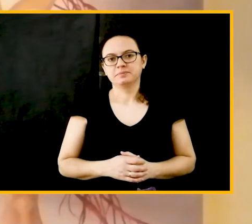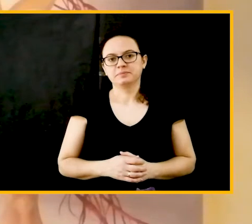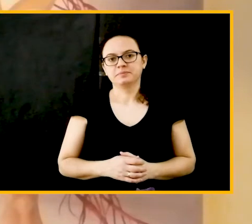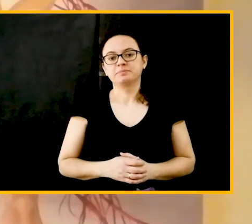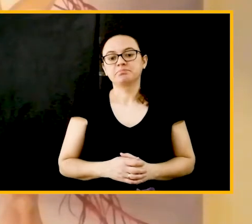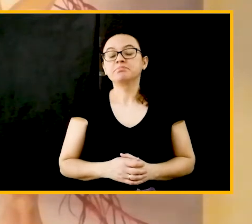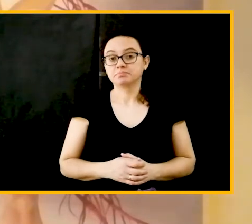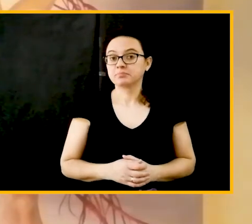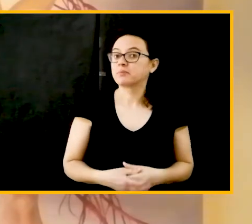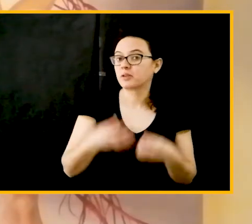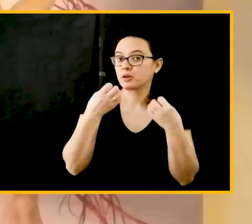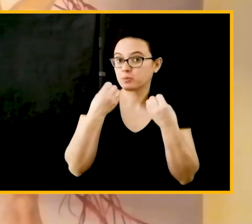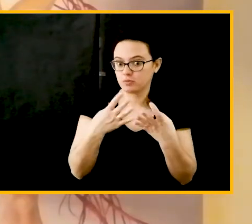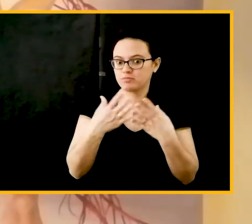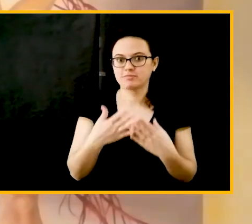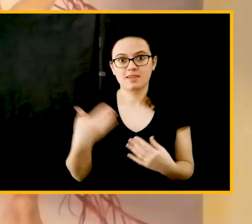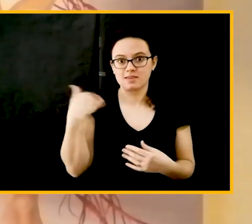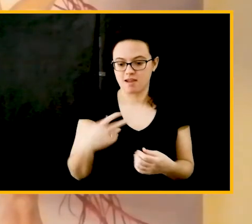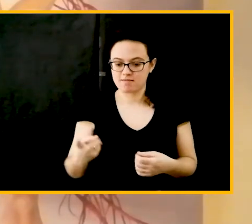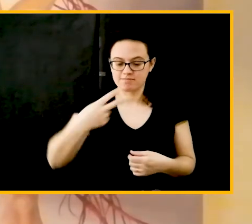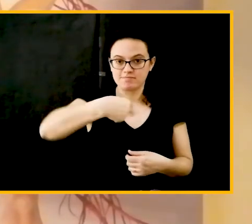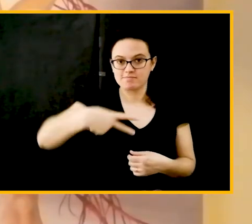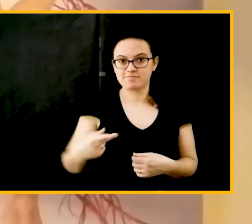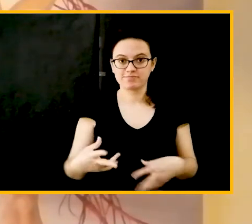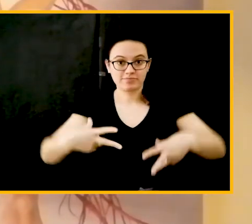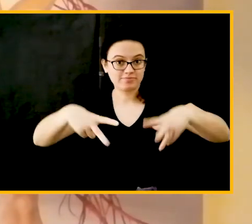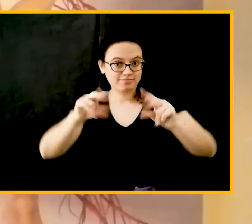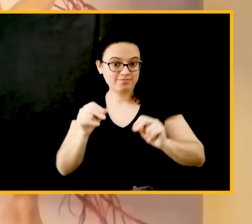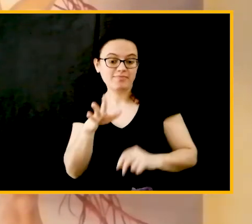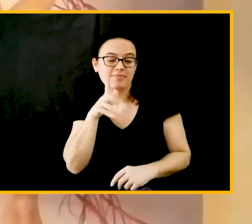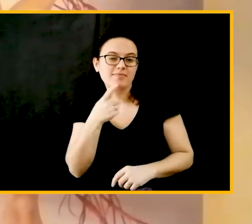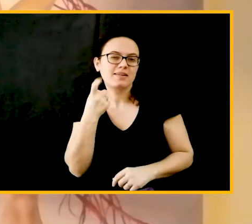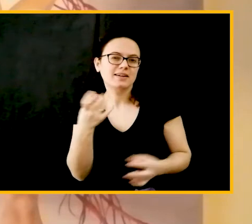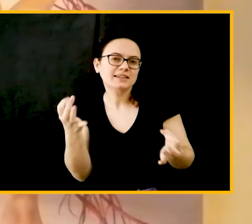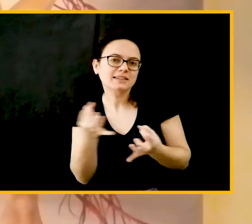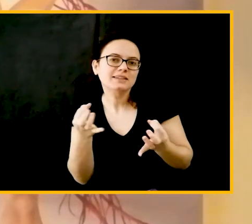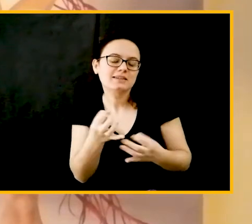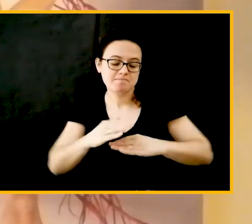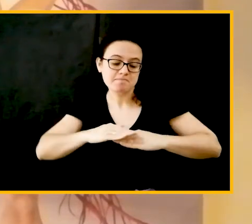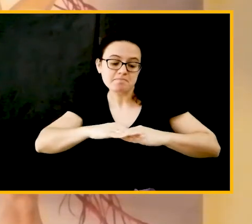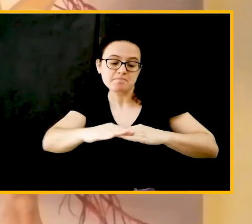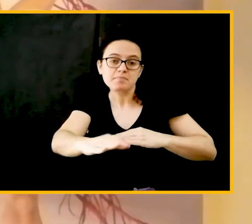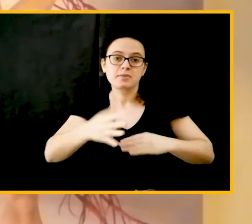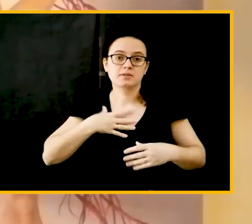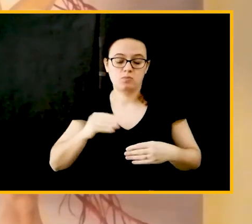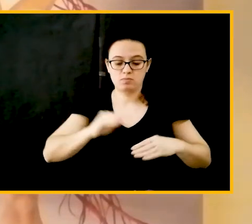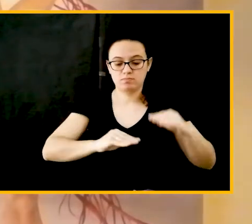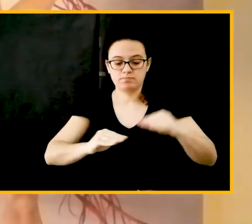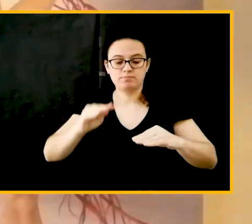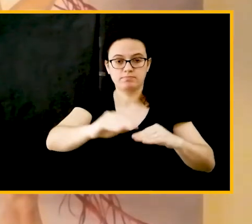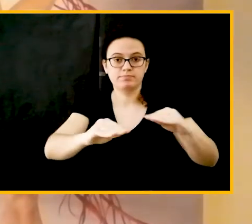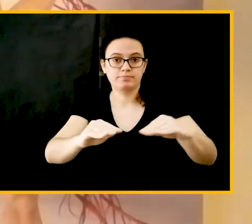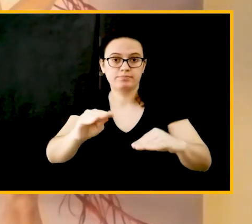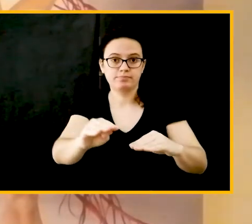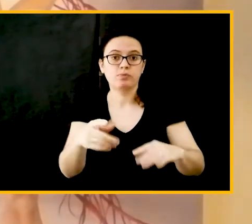Bueno, Katiuskis, ya lo tenemos todo recortado. Ahora lo que vamos a necesitar es una base donde poderlo pegar todo y hacer la composición. Para ello, yo he